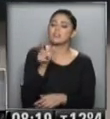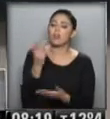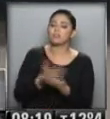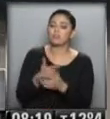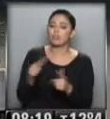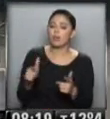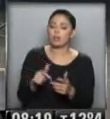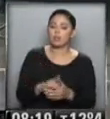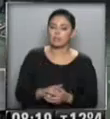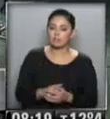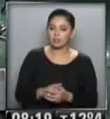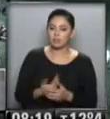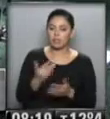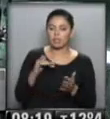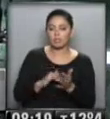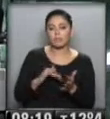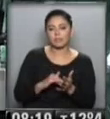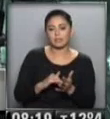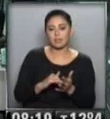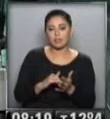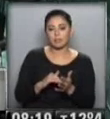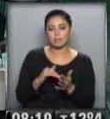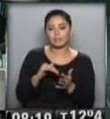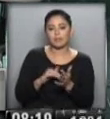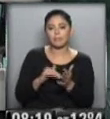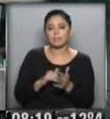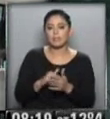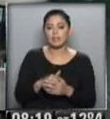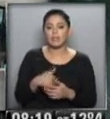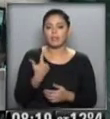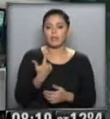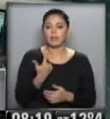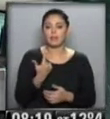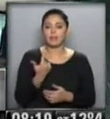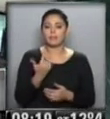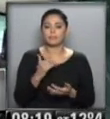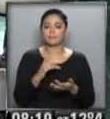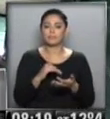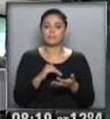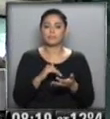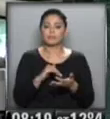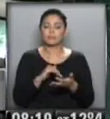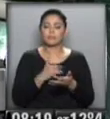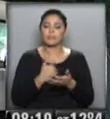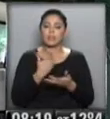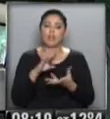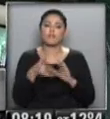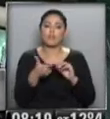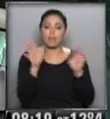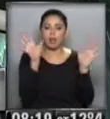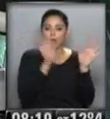discapacidad tiene que ver con este intrínseca en la propia forma de